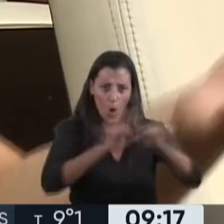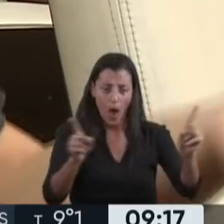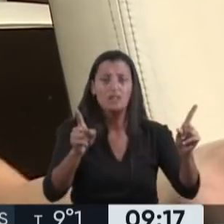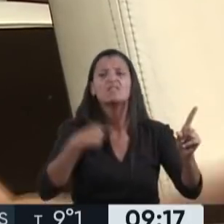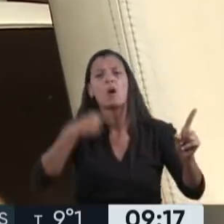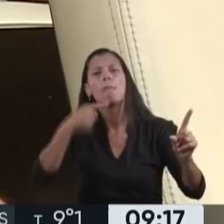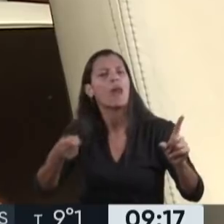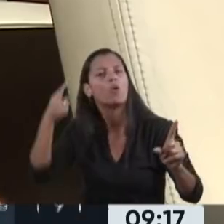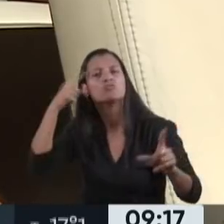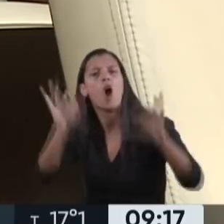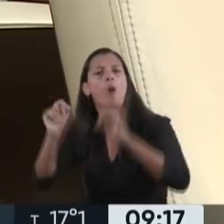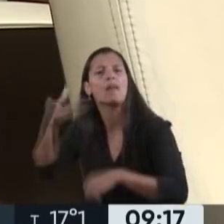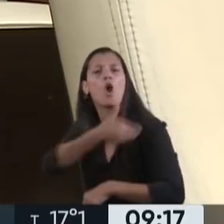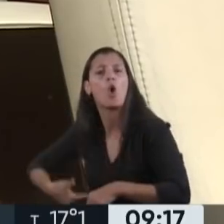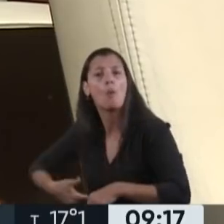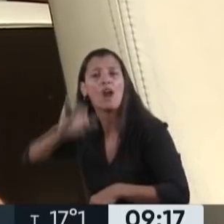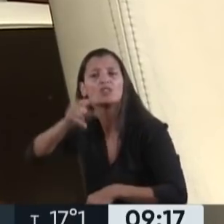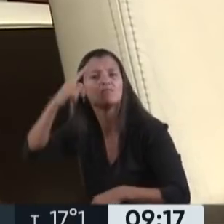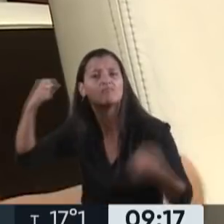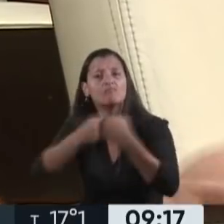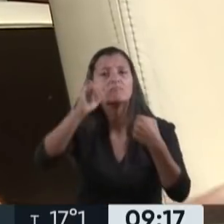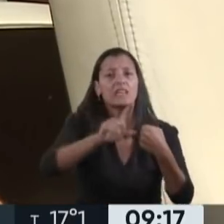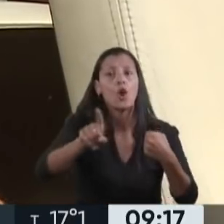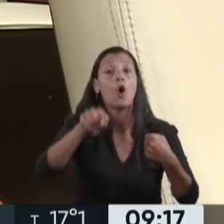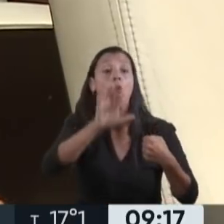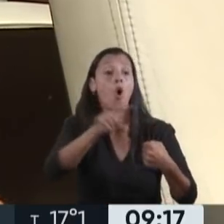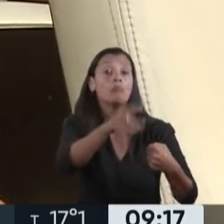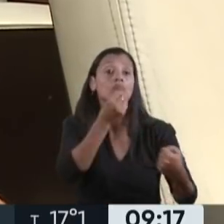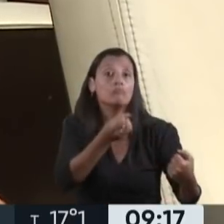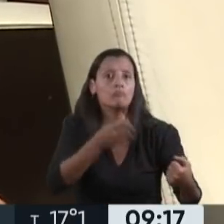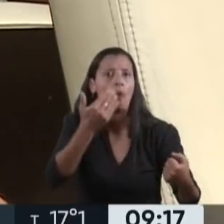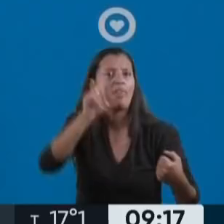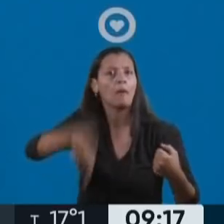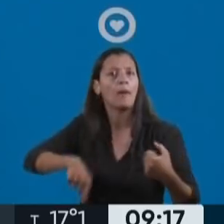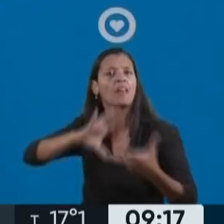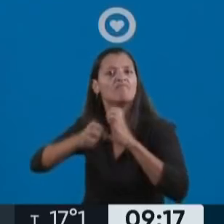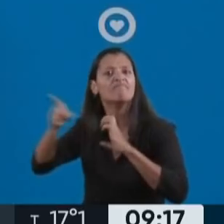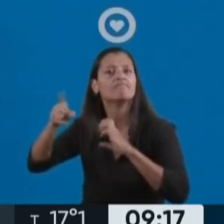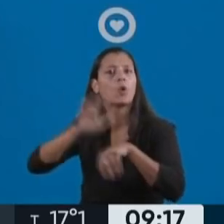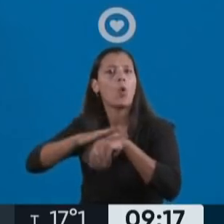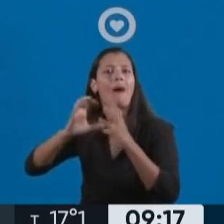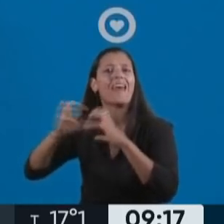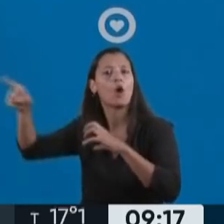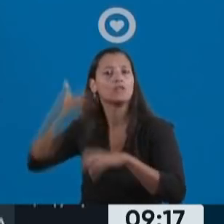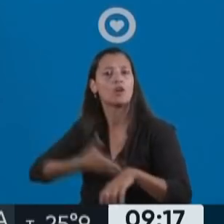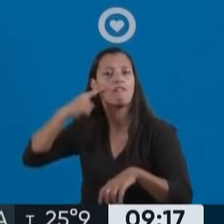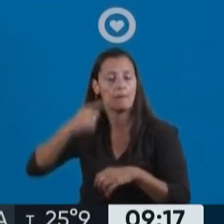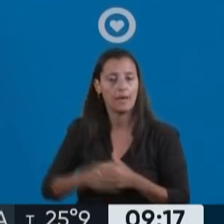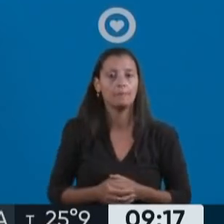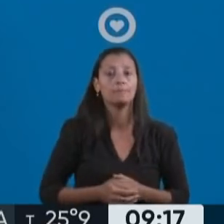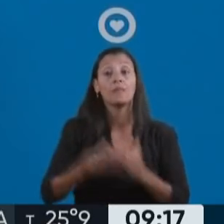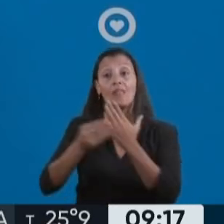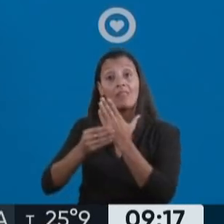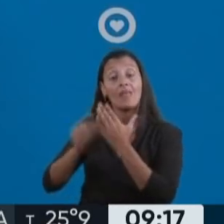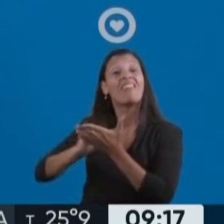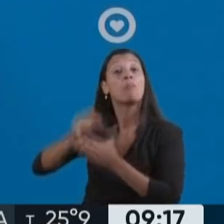del gobierno ante estos dichos y si consideran que estas palabras pueden afectar o no la negociación con el fondo. Gracias. El diputado